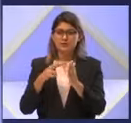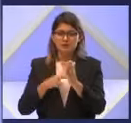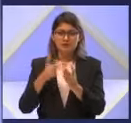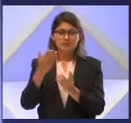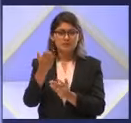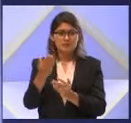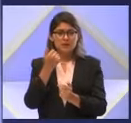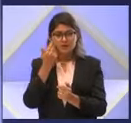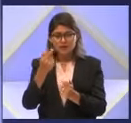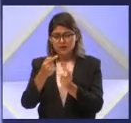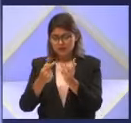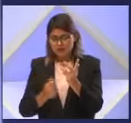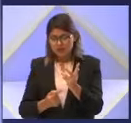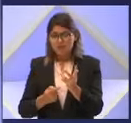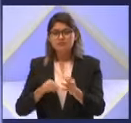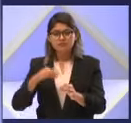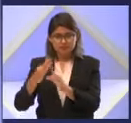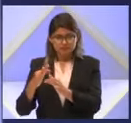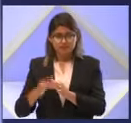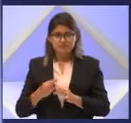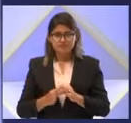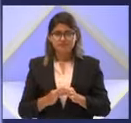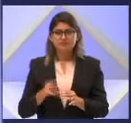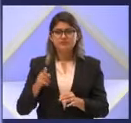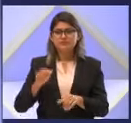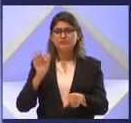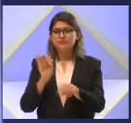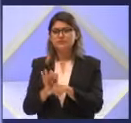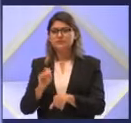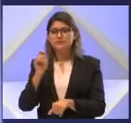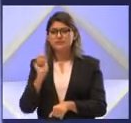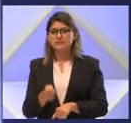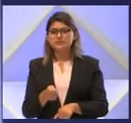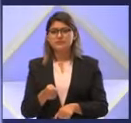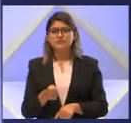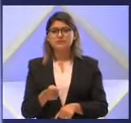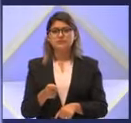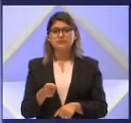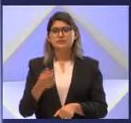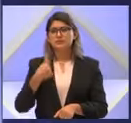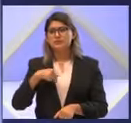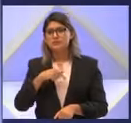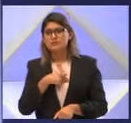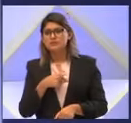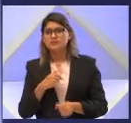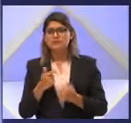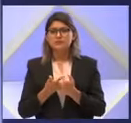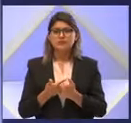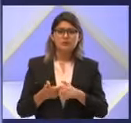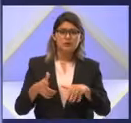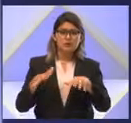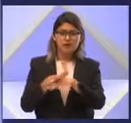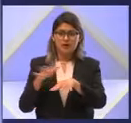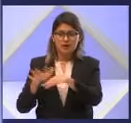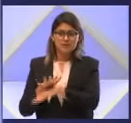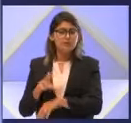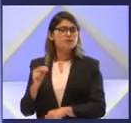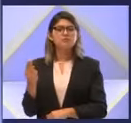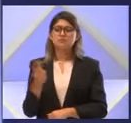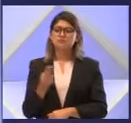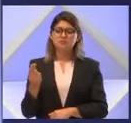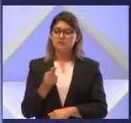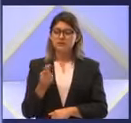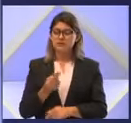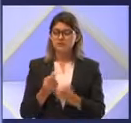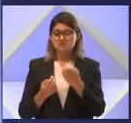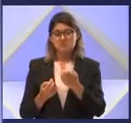la principal ventaja de esta arquitectura es que no hay que hacer ningún ningún cambio en la carga útil del satélite y bueno